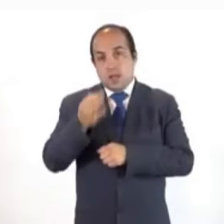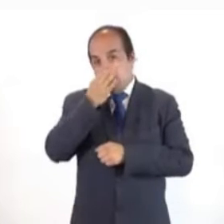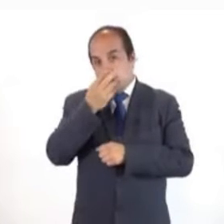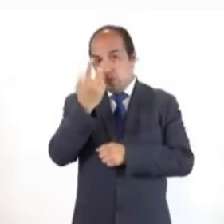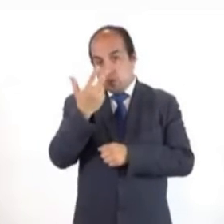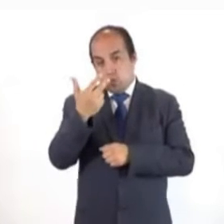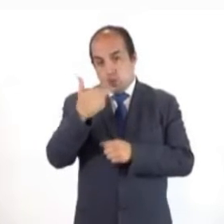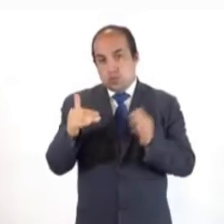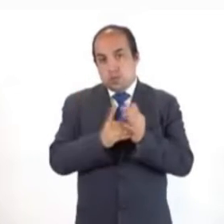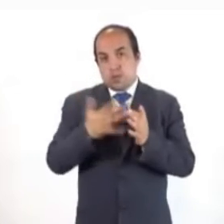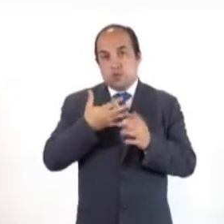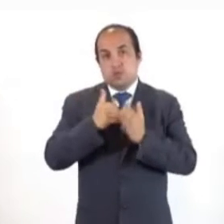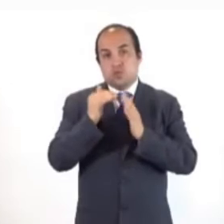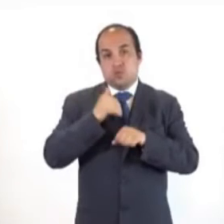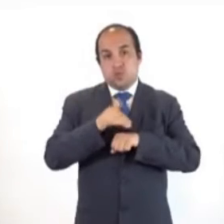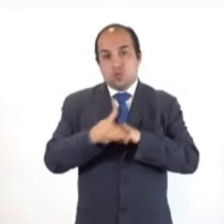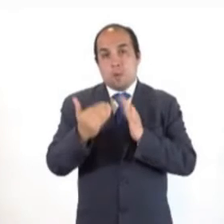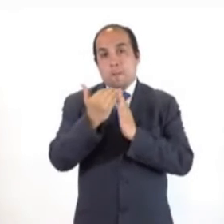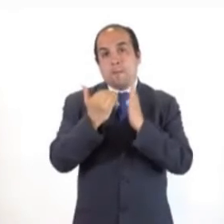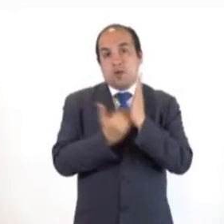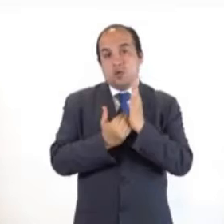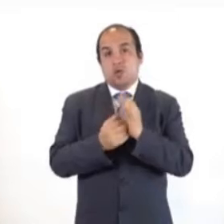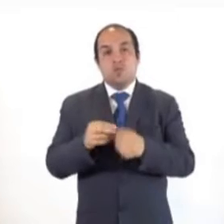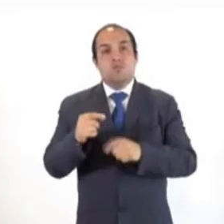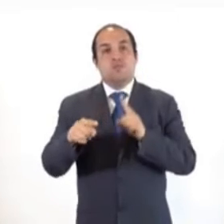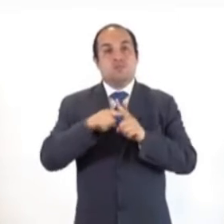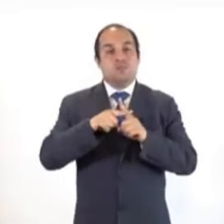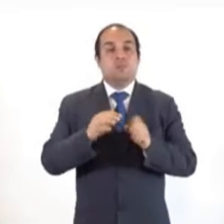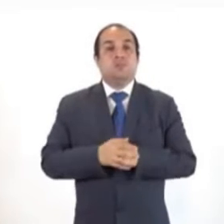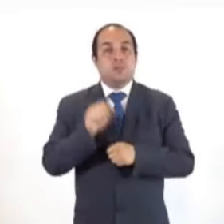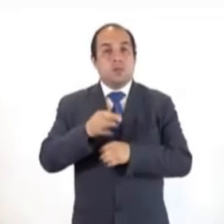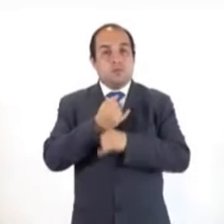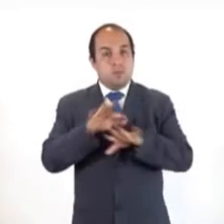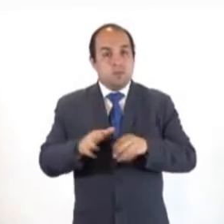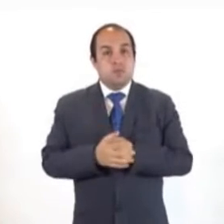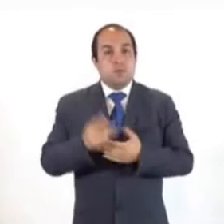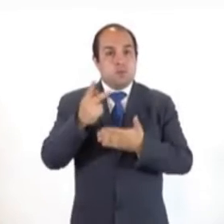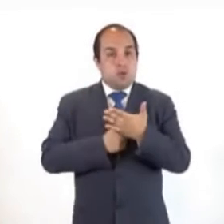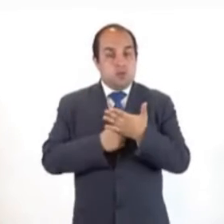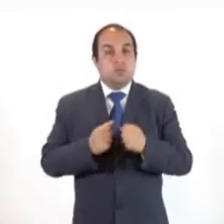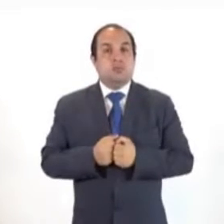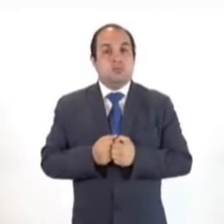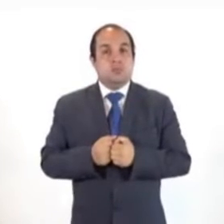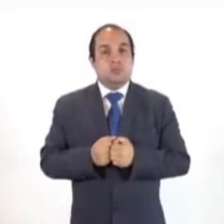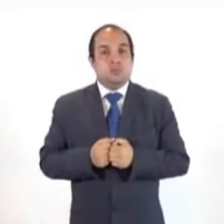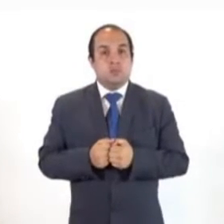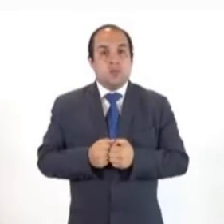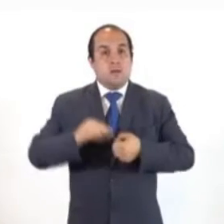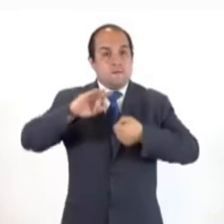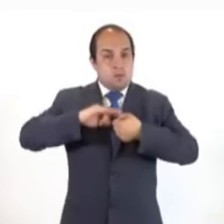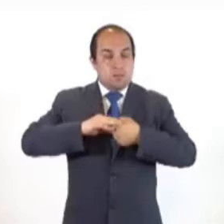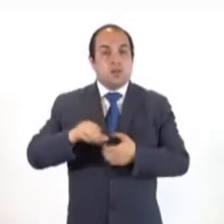aún menor de positivos. Siguiente. También reportar, el programa de la estrategia conjunta de pruebas con farmacias y